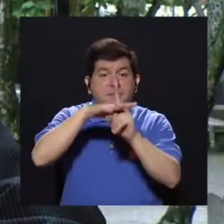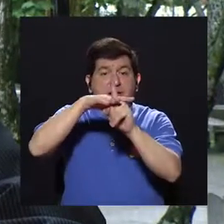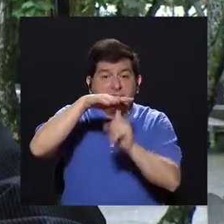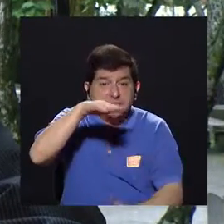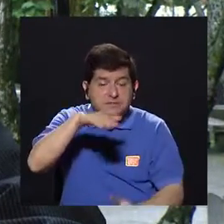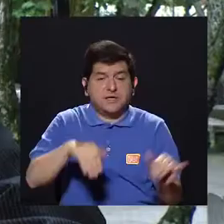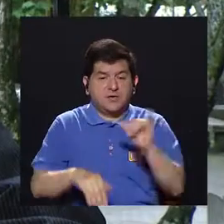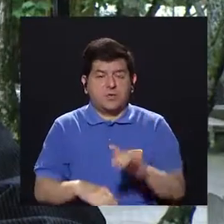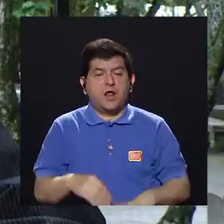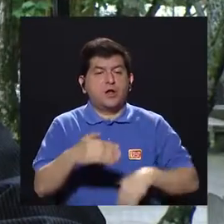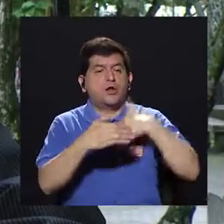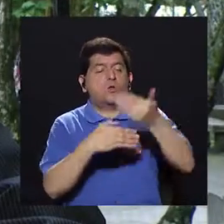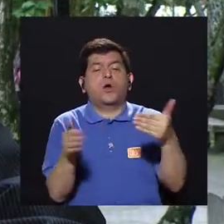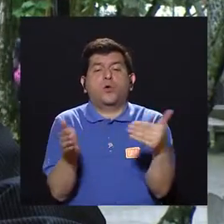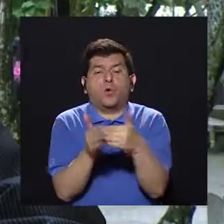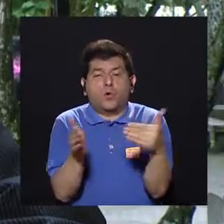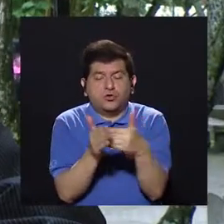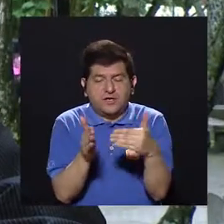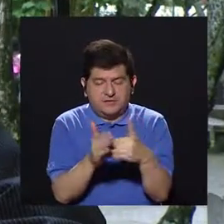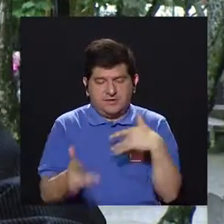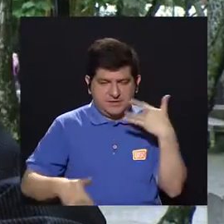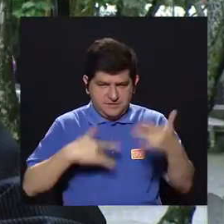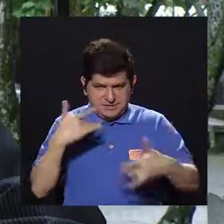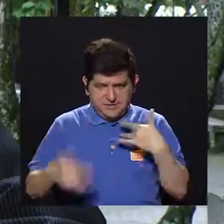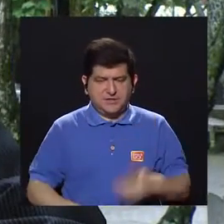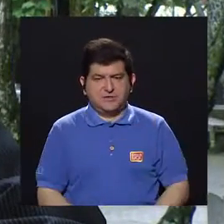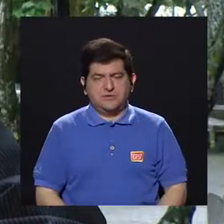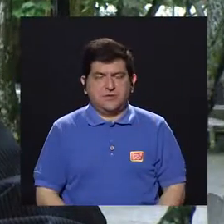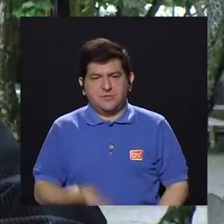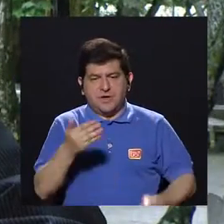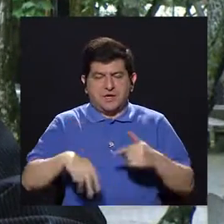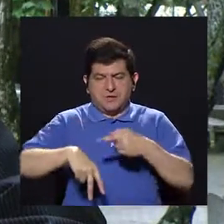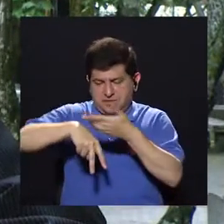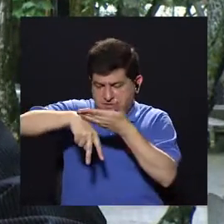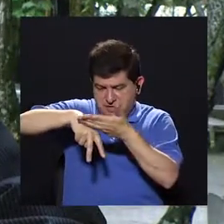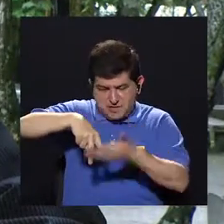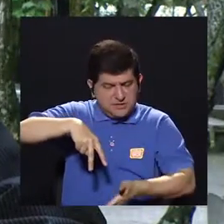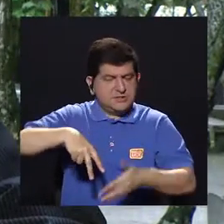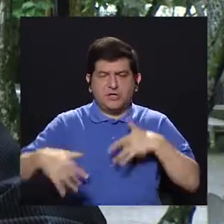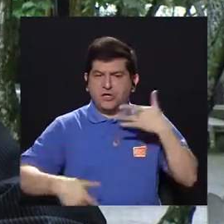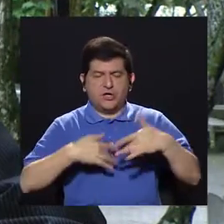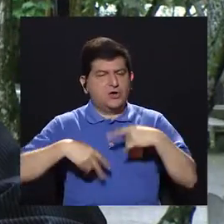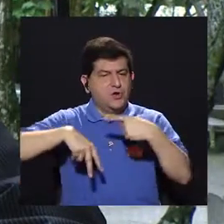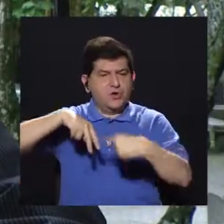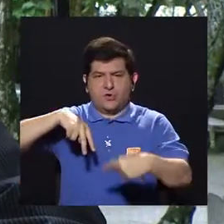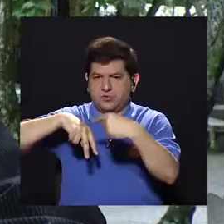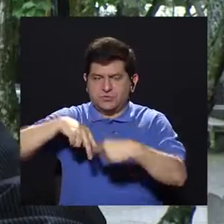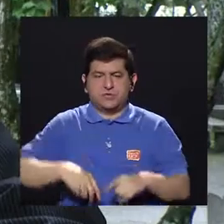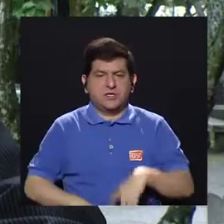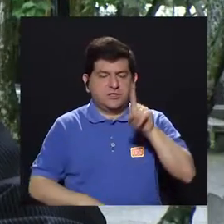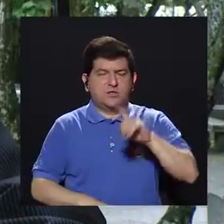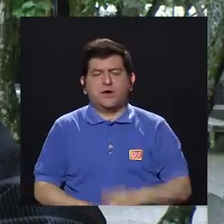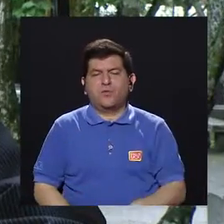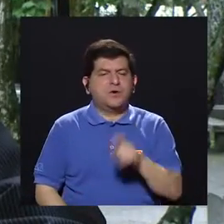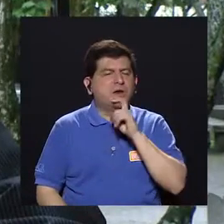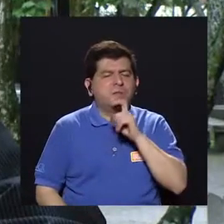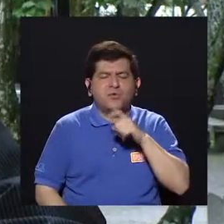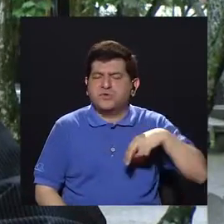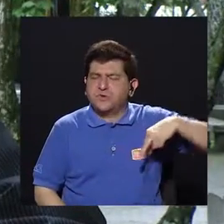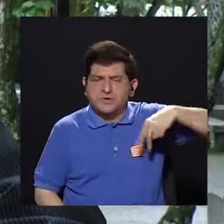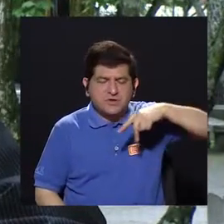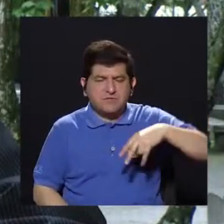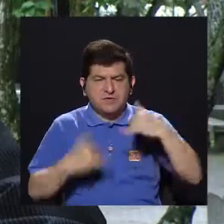tiene otro síntoma. Por ejemplo, del ombligo hacia abajo no siente las piernas, puede ser que arrastre una de ellas y se le